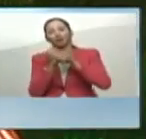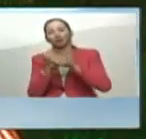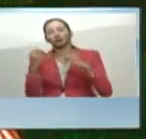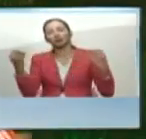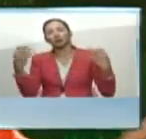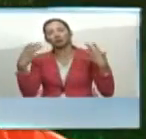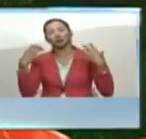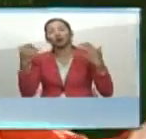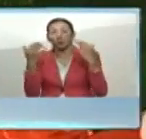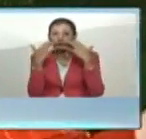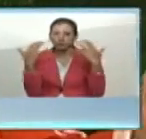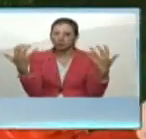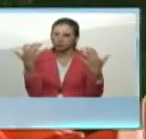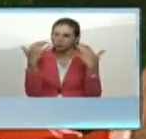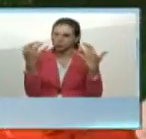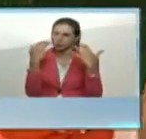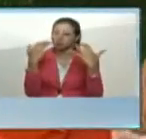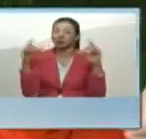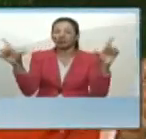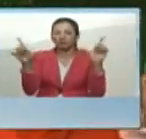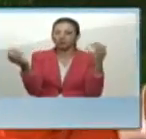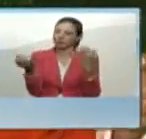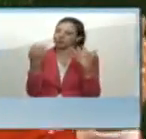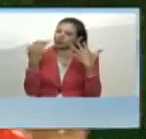Si estás viendo la novela,